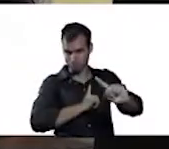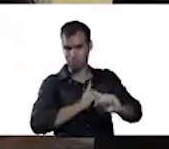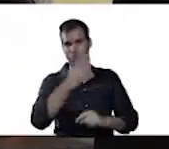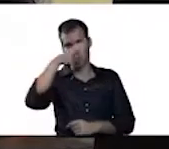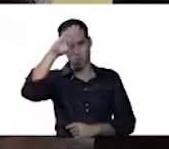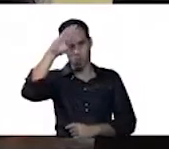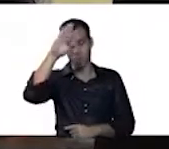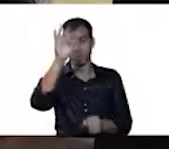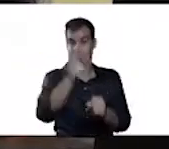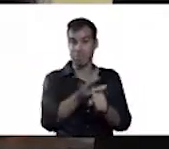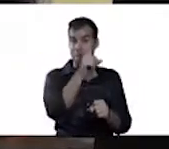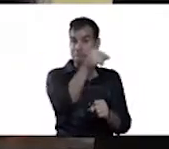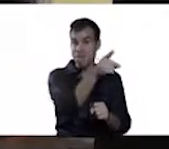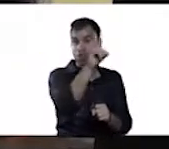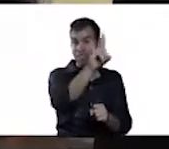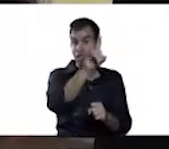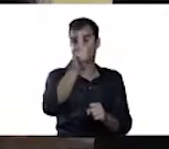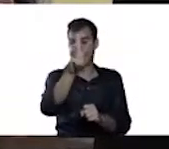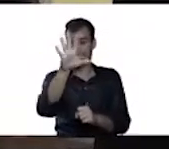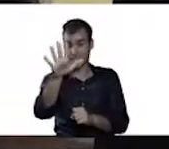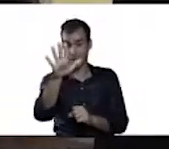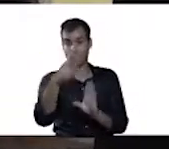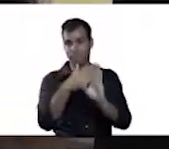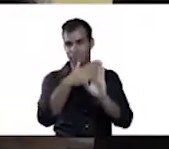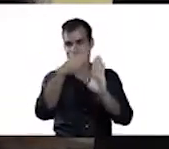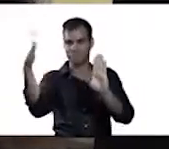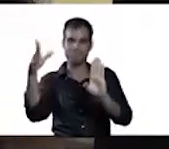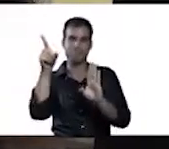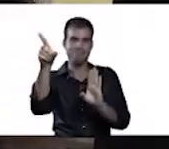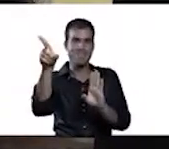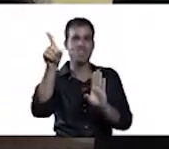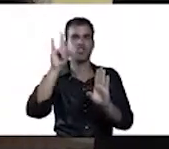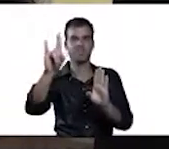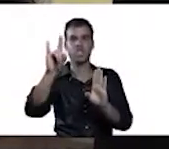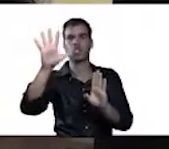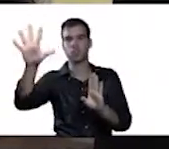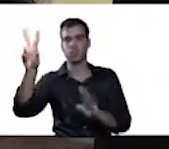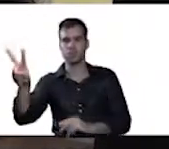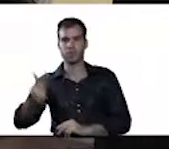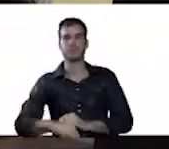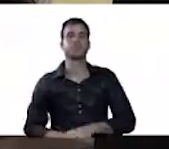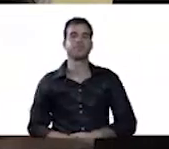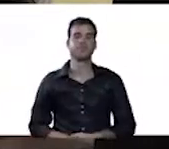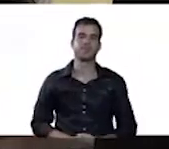imperialistas sobre nuestro país de 1935 a